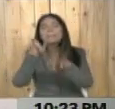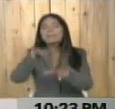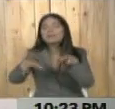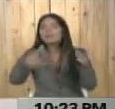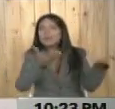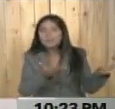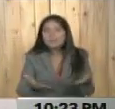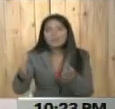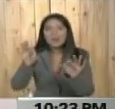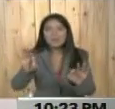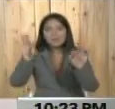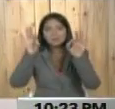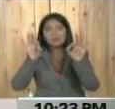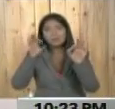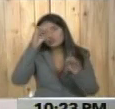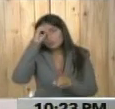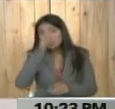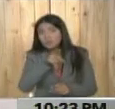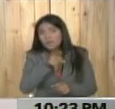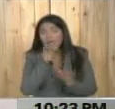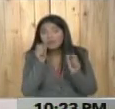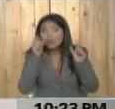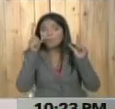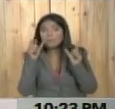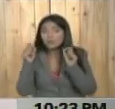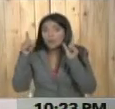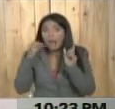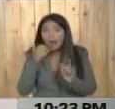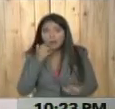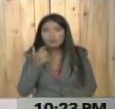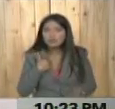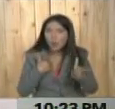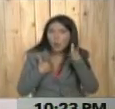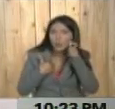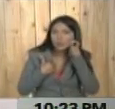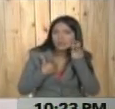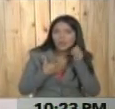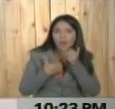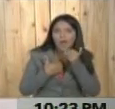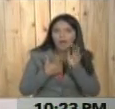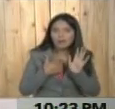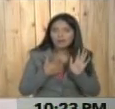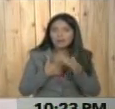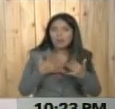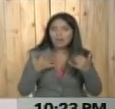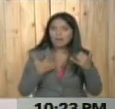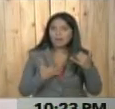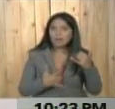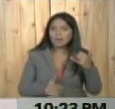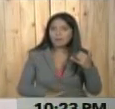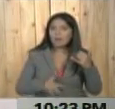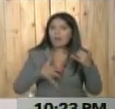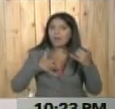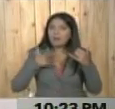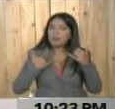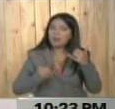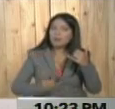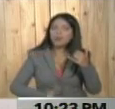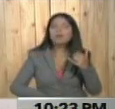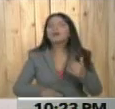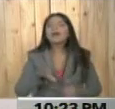especiales. No sé si nos traen alguna sorpresa, porque yo por ahí estuve escuchando una guitarra. Se trata de